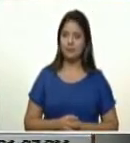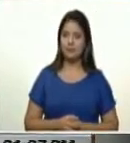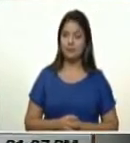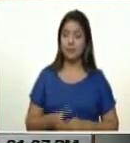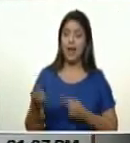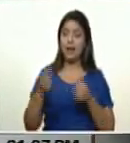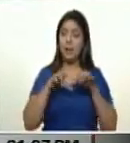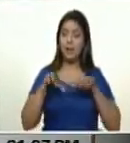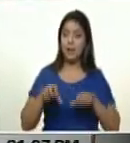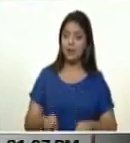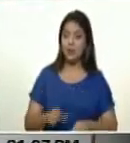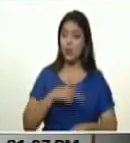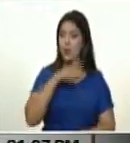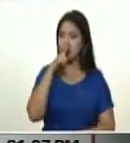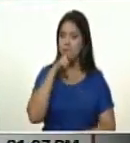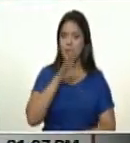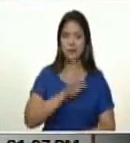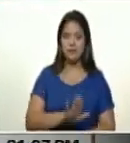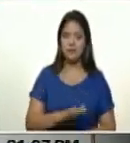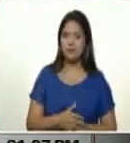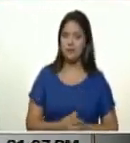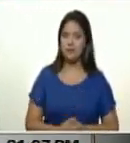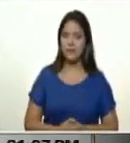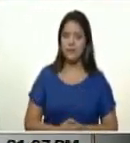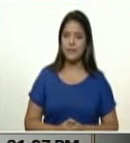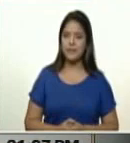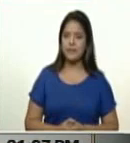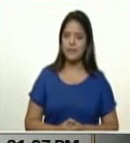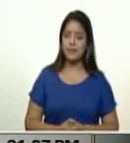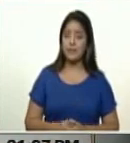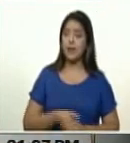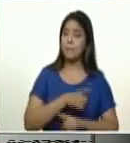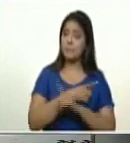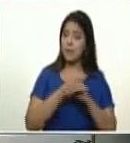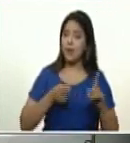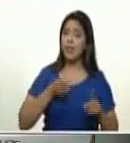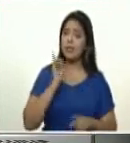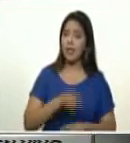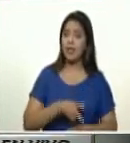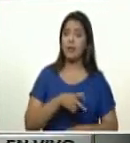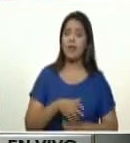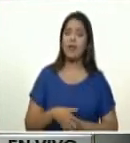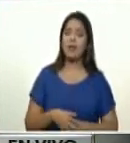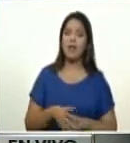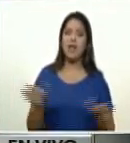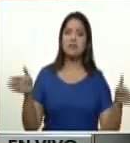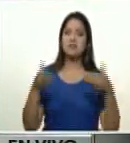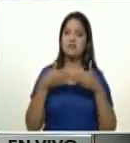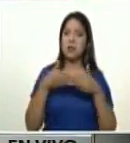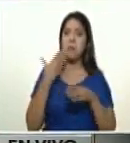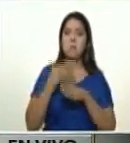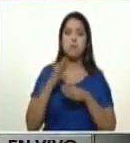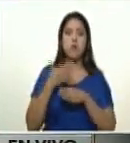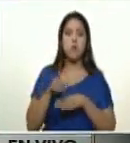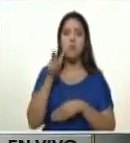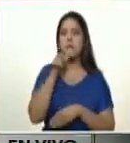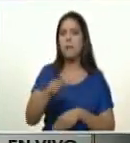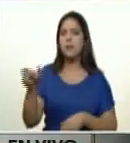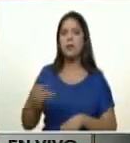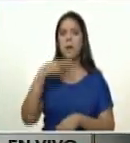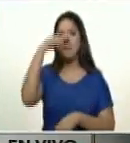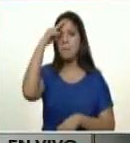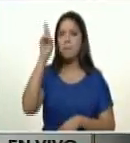capitalismo inhumano, pero en este caso hay que resaltarlo, el capitalismo inhumano. Cierra la puerta y no le importa a los padres de